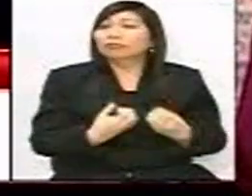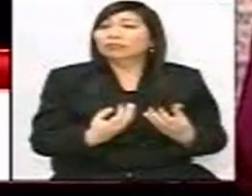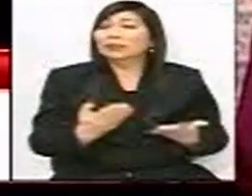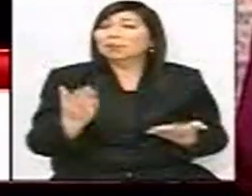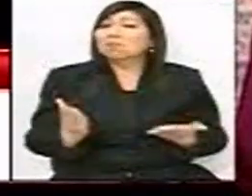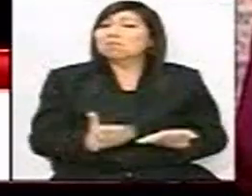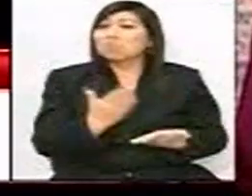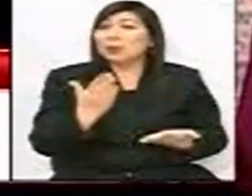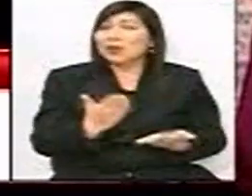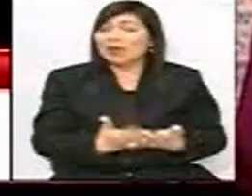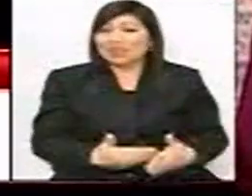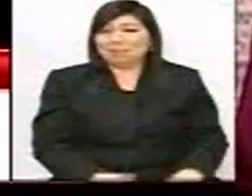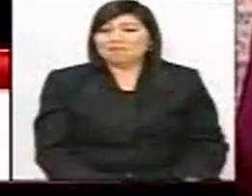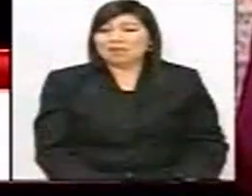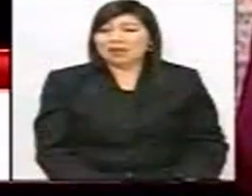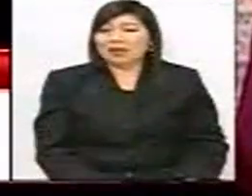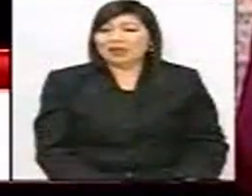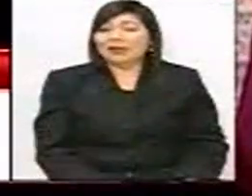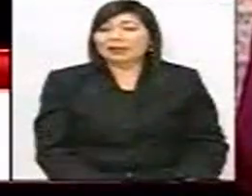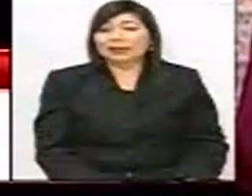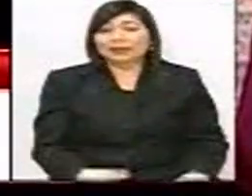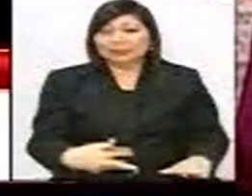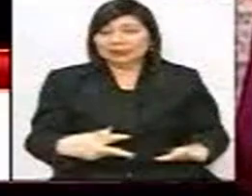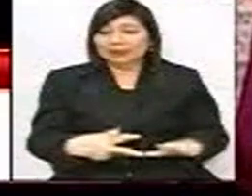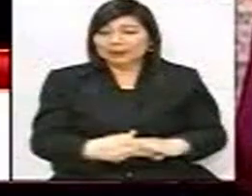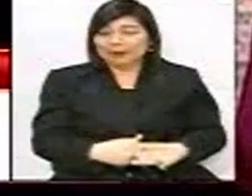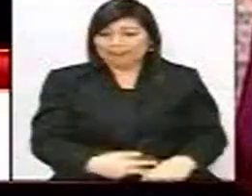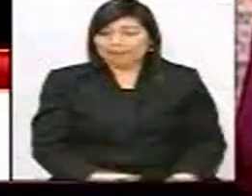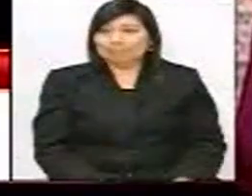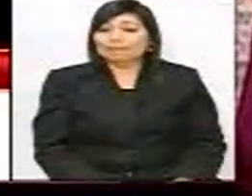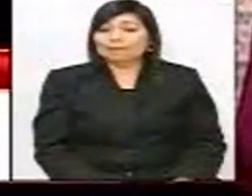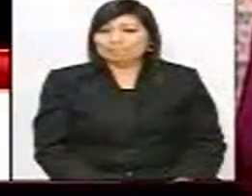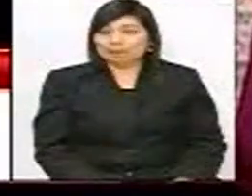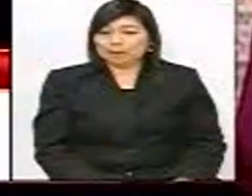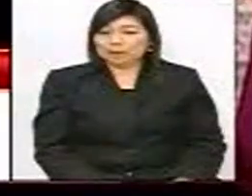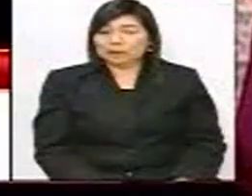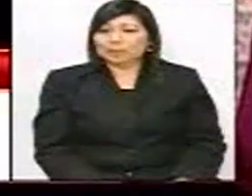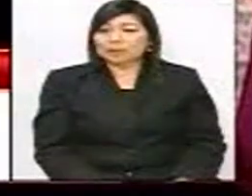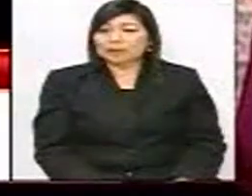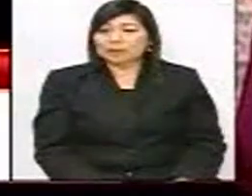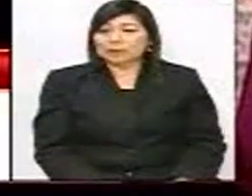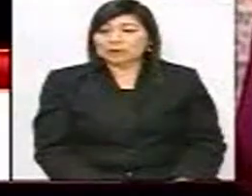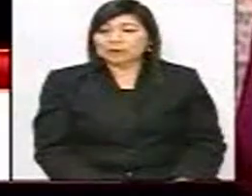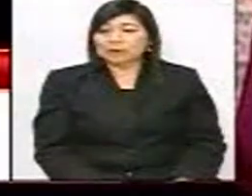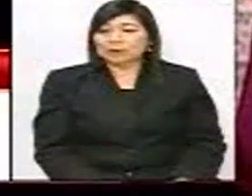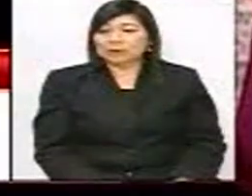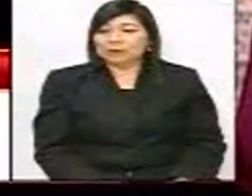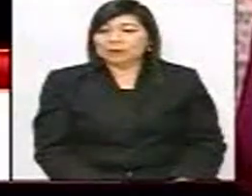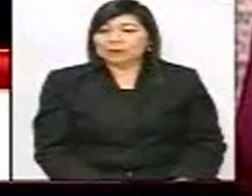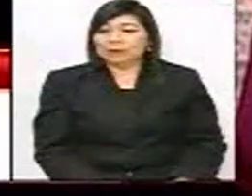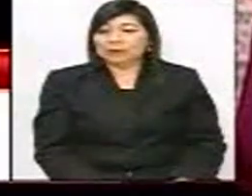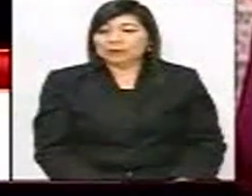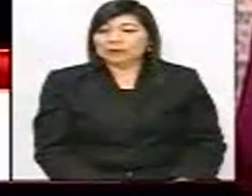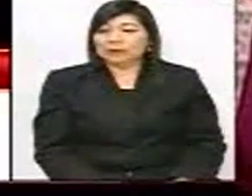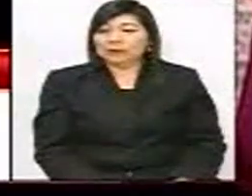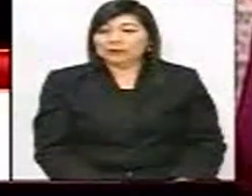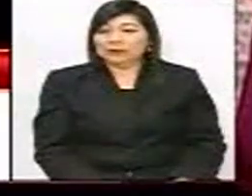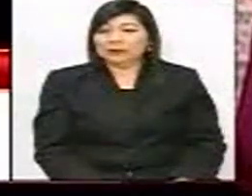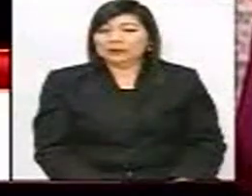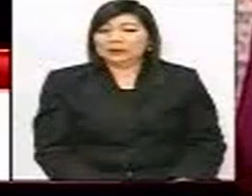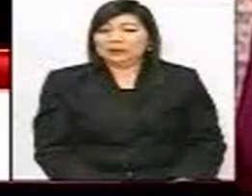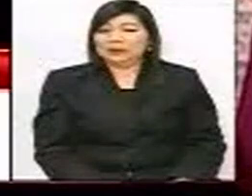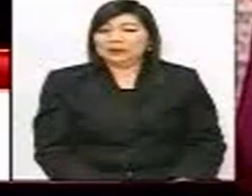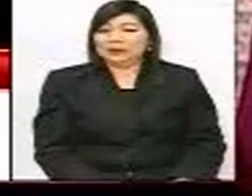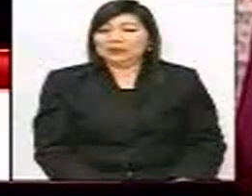tantos problemas esta concesión? Una intervención, congresista, para saludar a darle la bienvenida a la congresista Gladys Andrade.